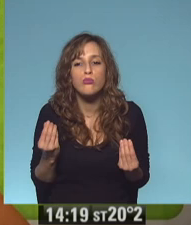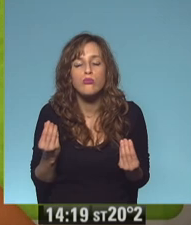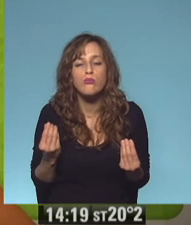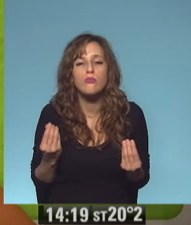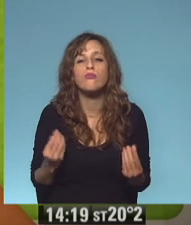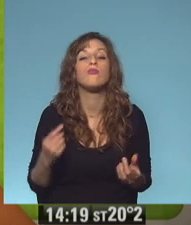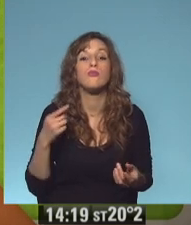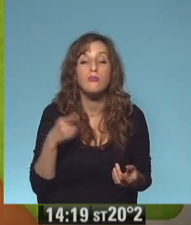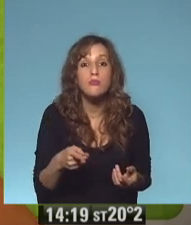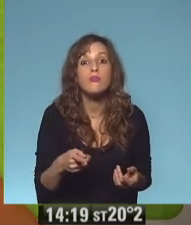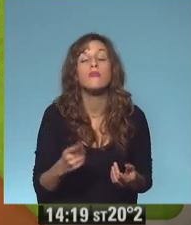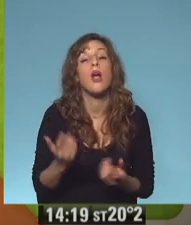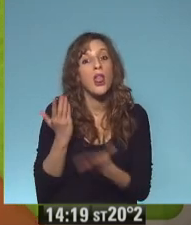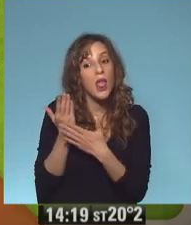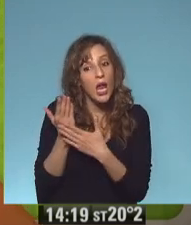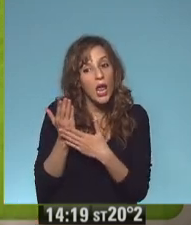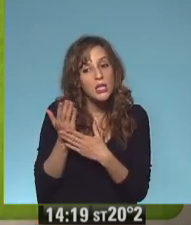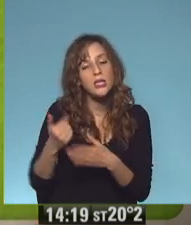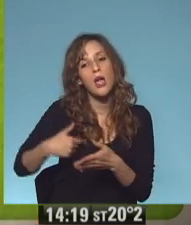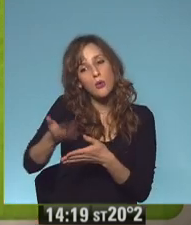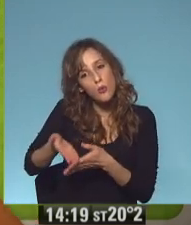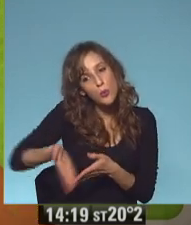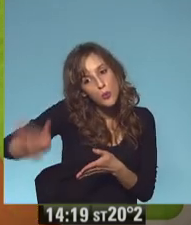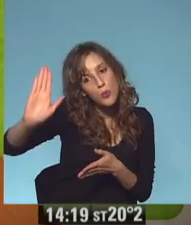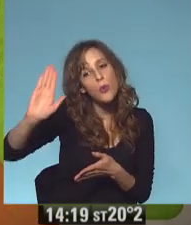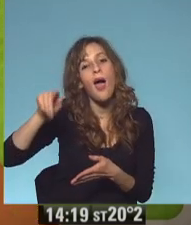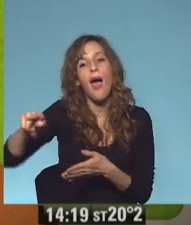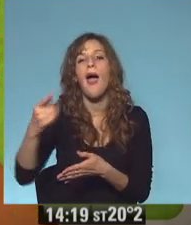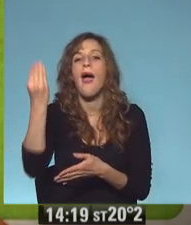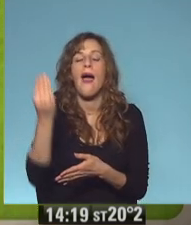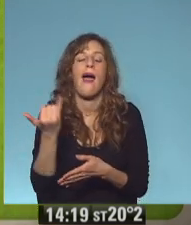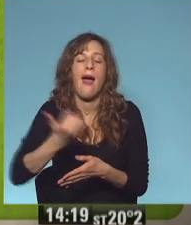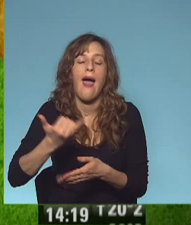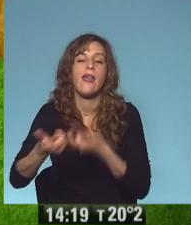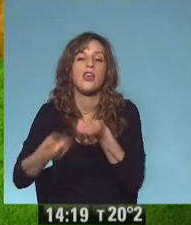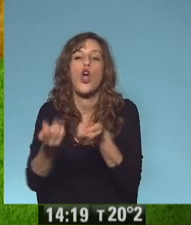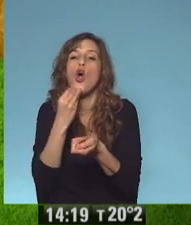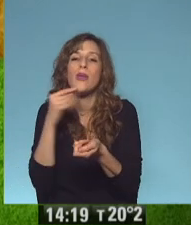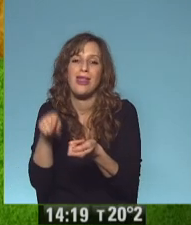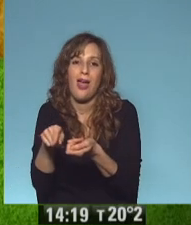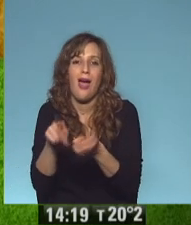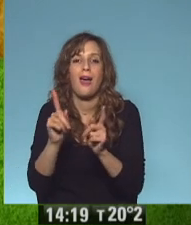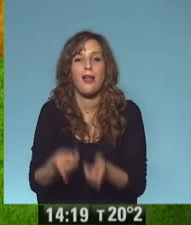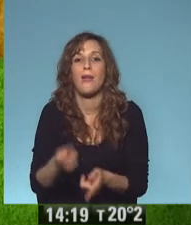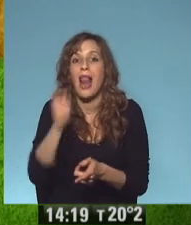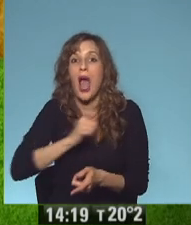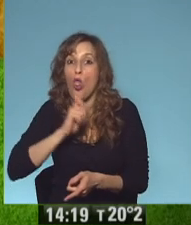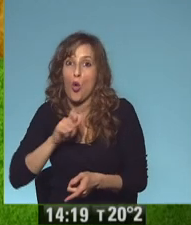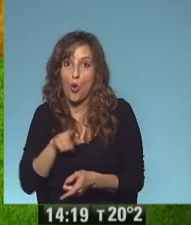En el camino de la derecha están los puestos de comida y la heladería. O sea, para allá.